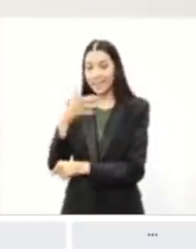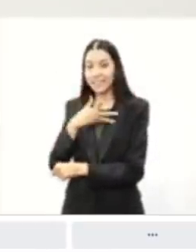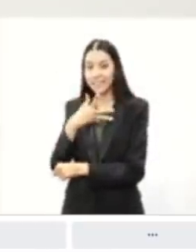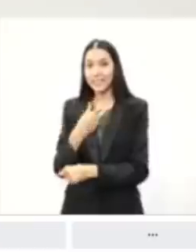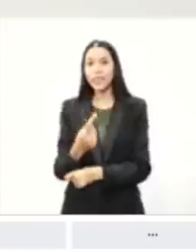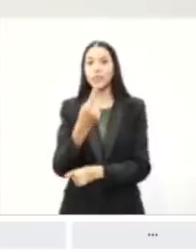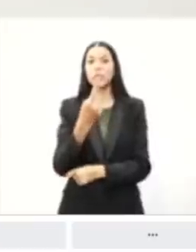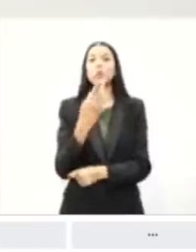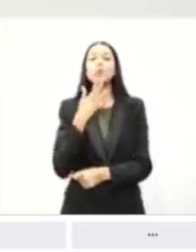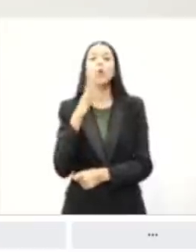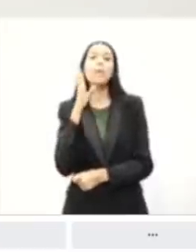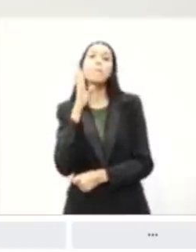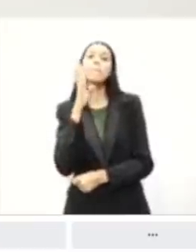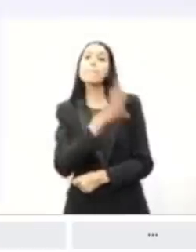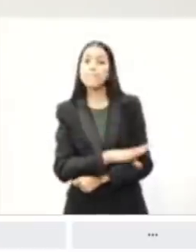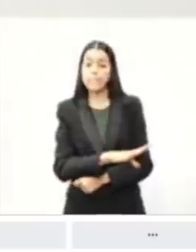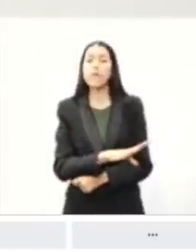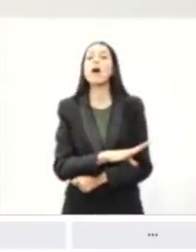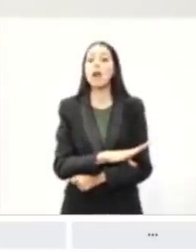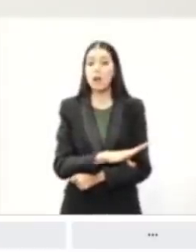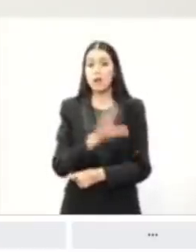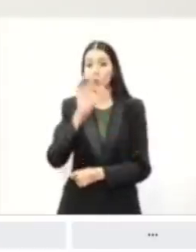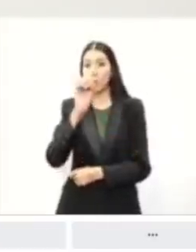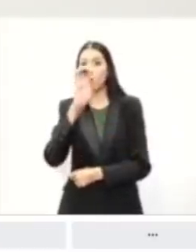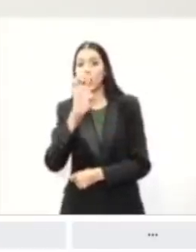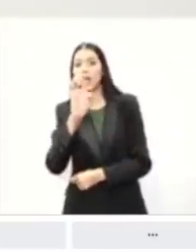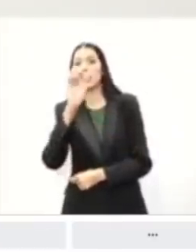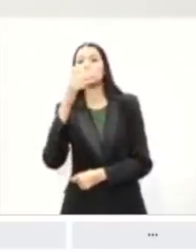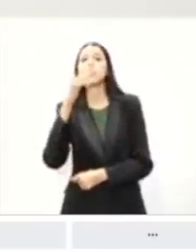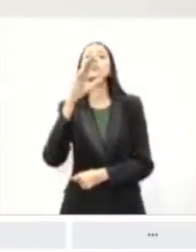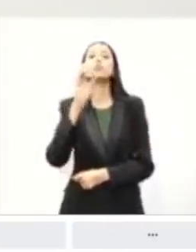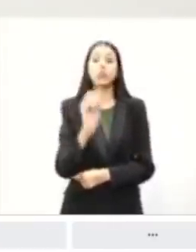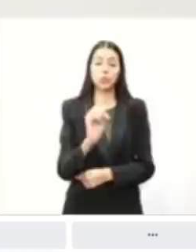ejercicio indebido de funciones, cohecho, peculado.